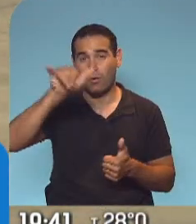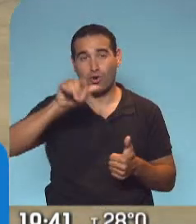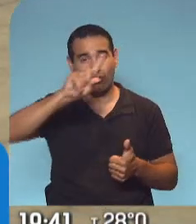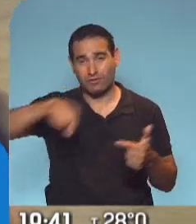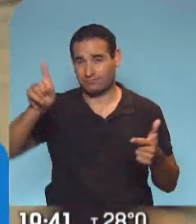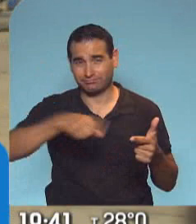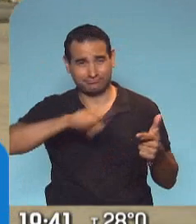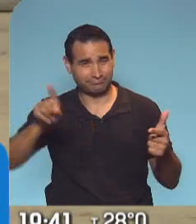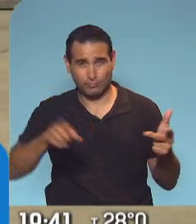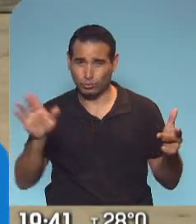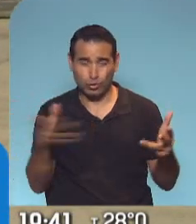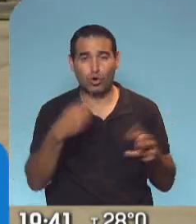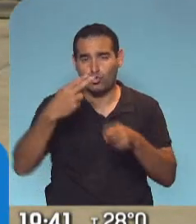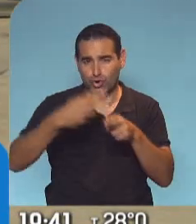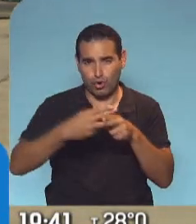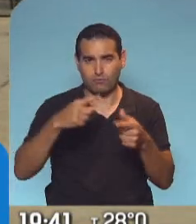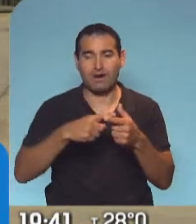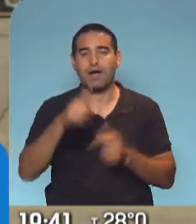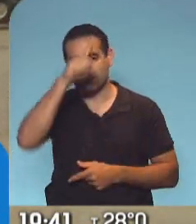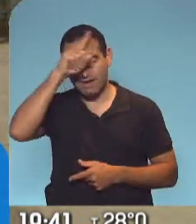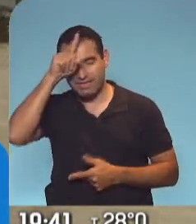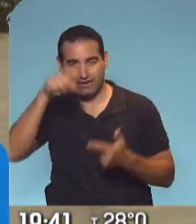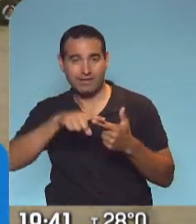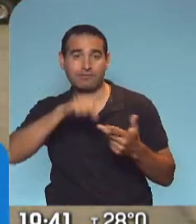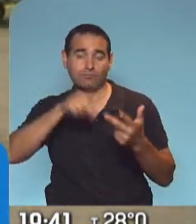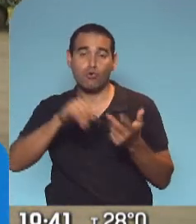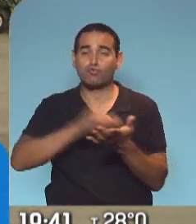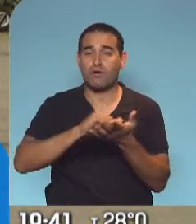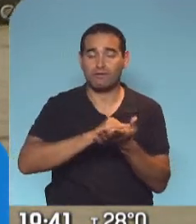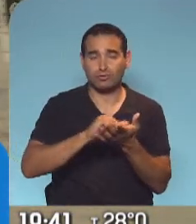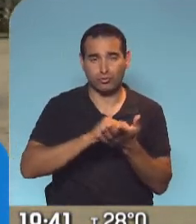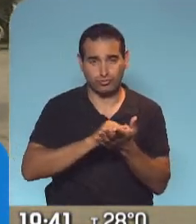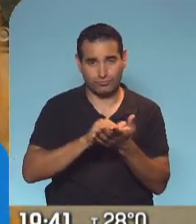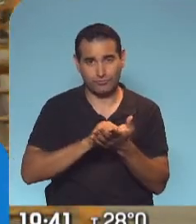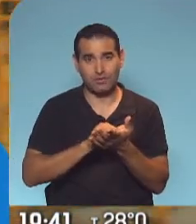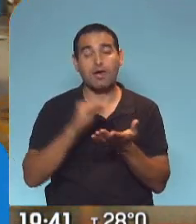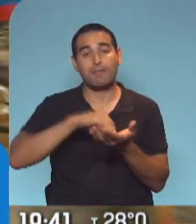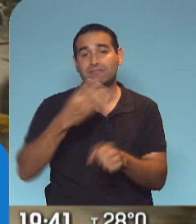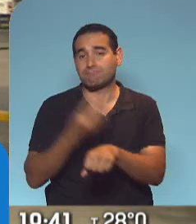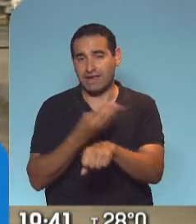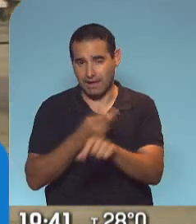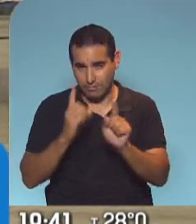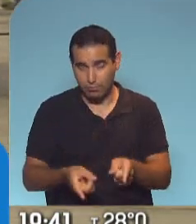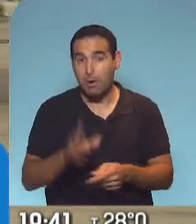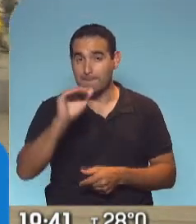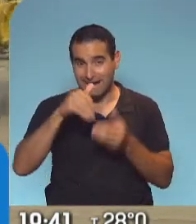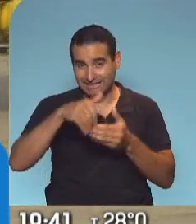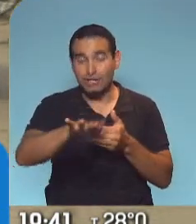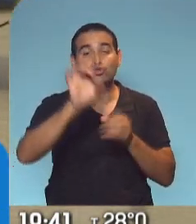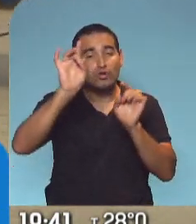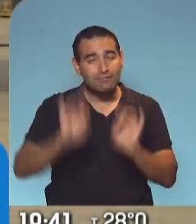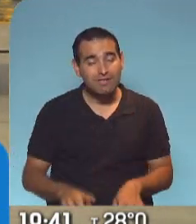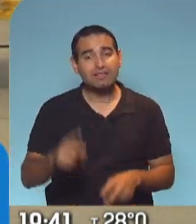cancelados, tanto a Roma, a Madrid, como a Nueva York y a Miami a partir del martes, y solo se van a